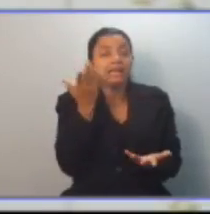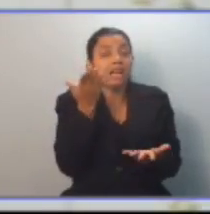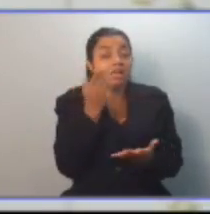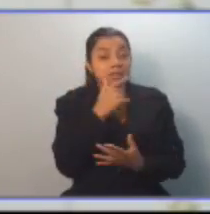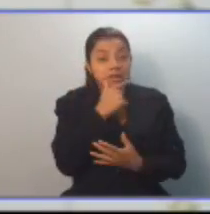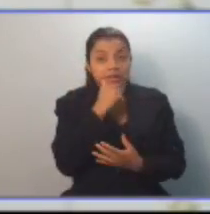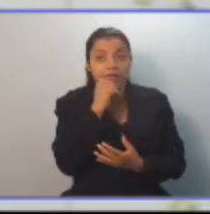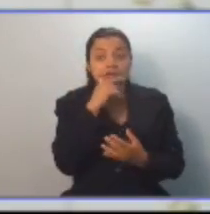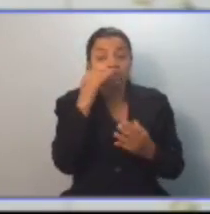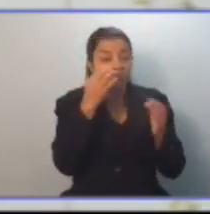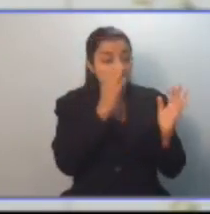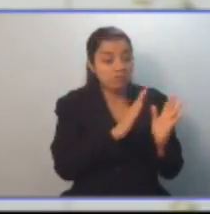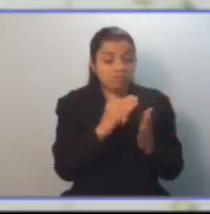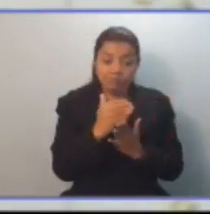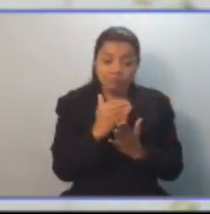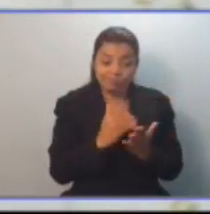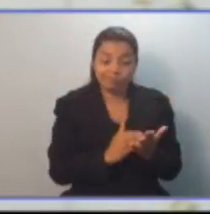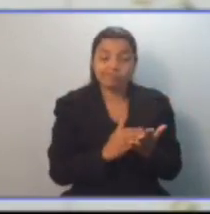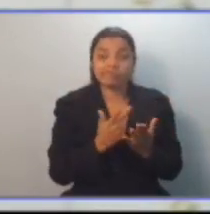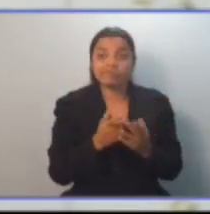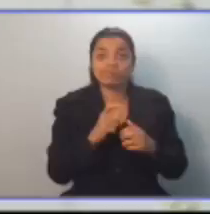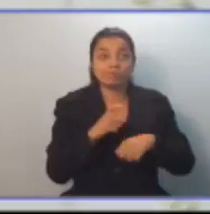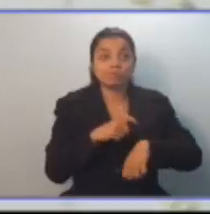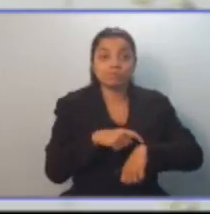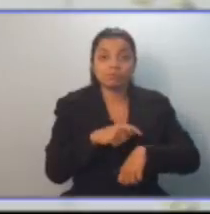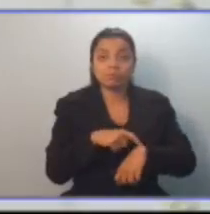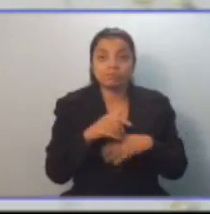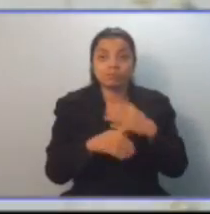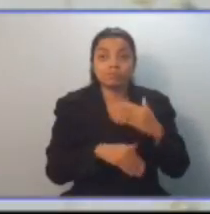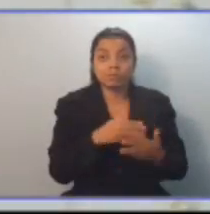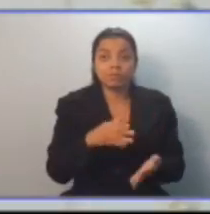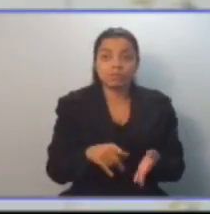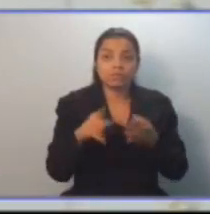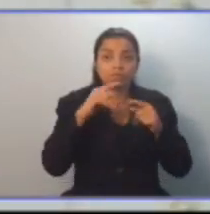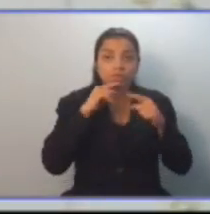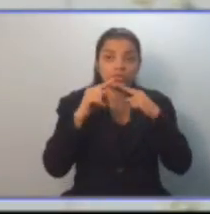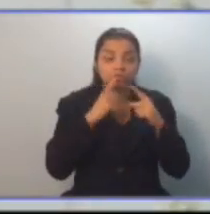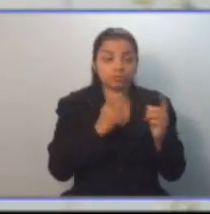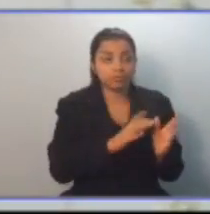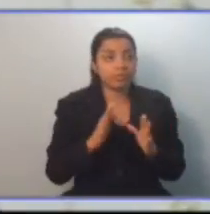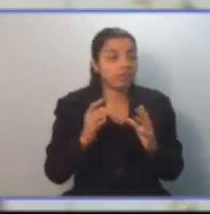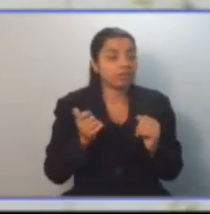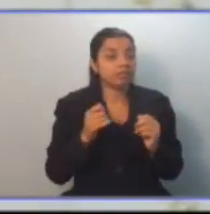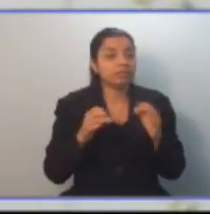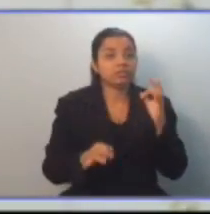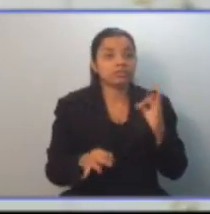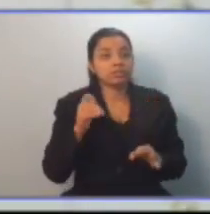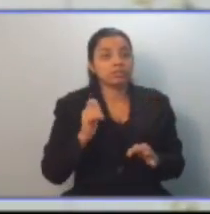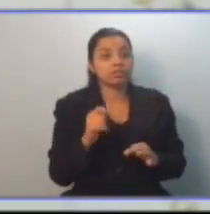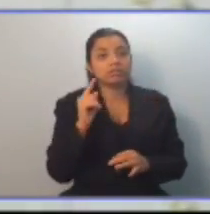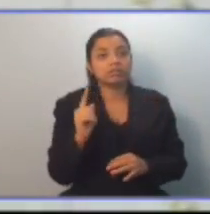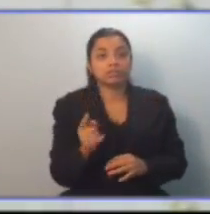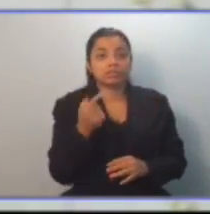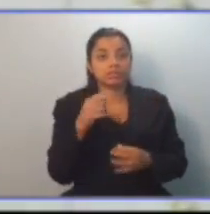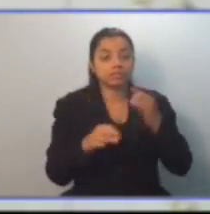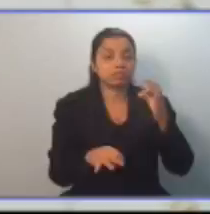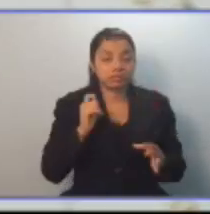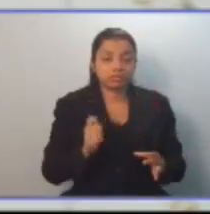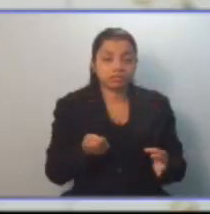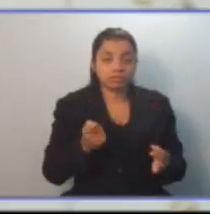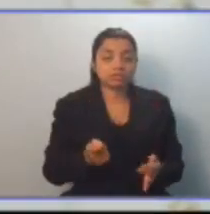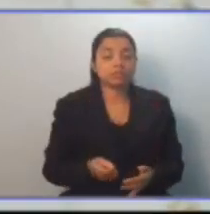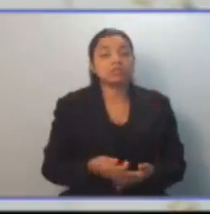ser bien ordenado en la agenda para poderle dedicar mucho tiempo a lo administrativo sin descuidar lo jurisdiccional, que es lo principal que debe hacer un juez. Pero